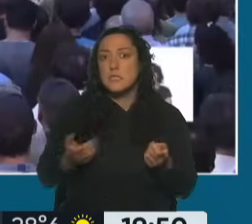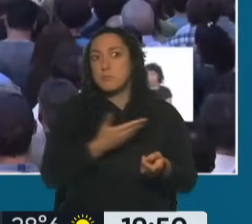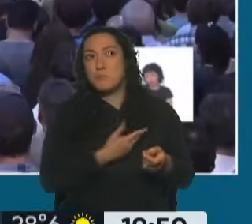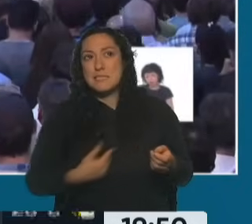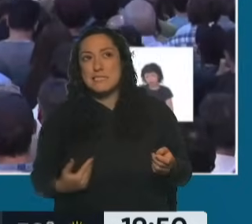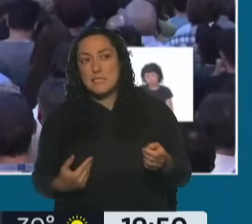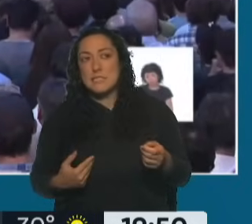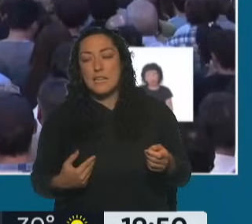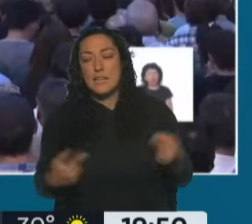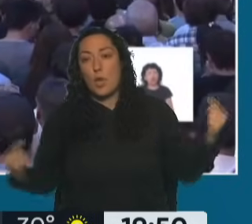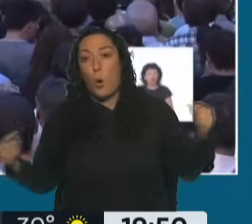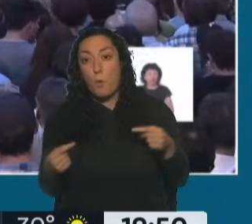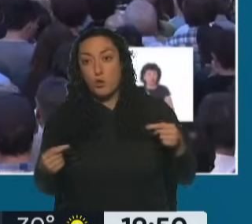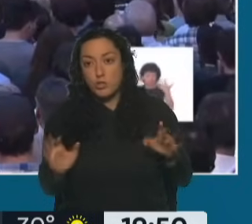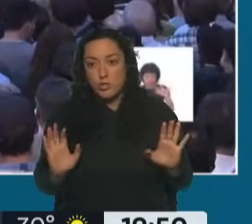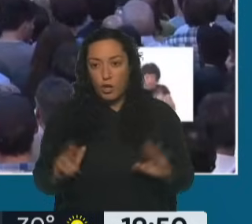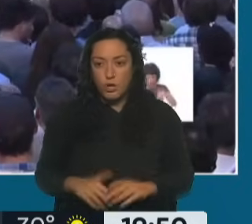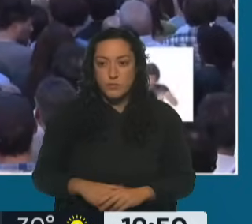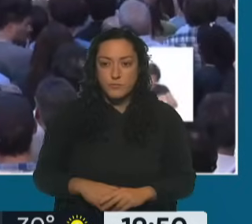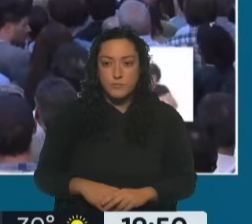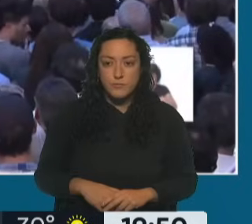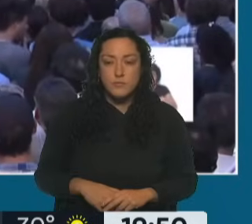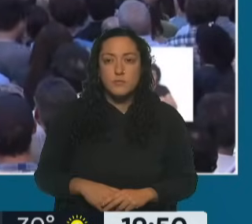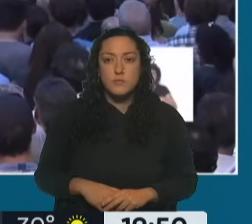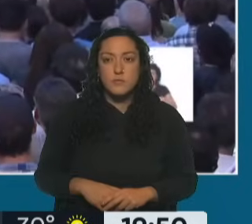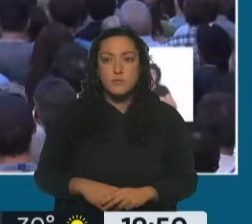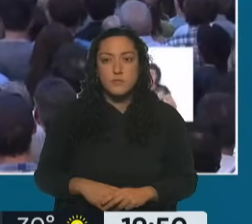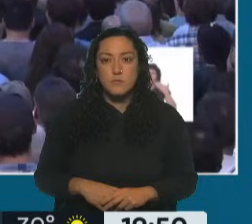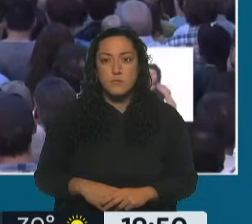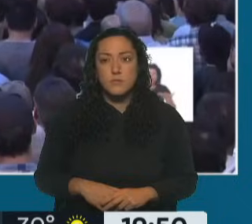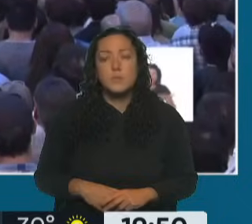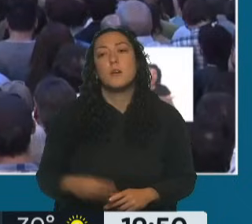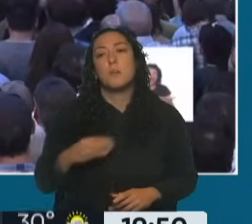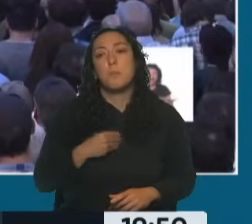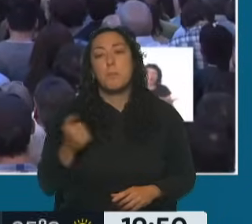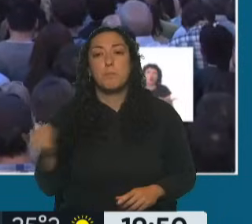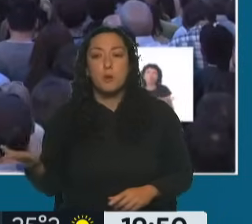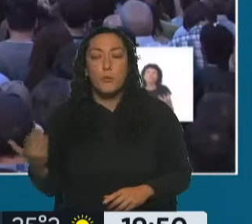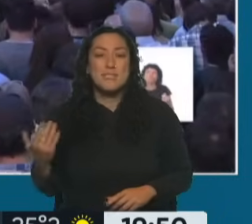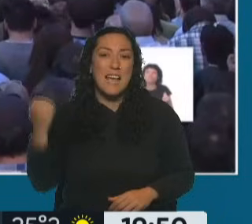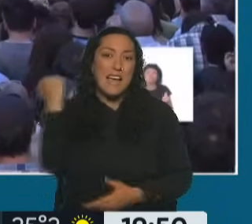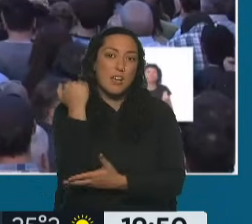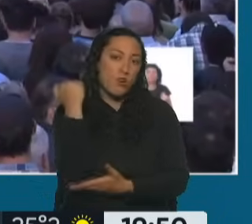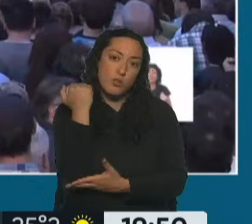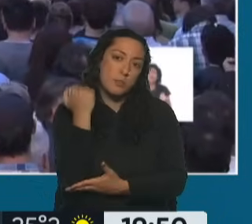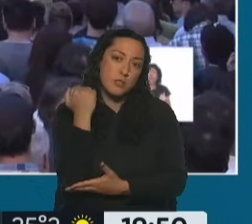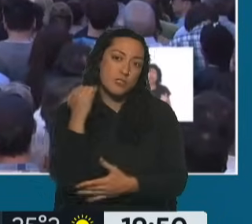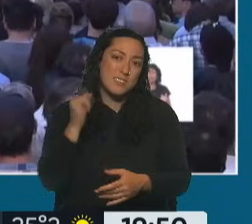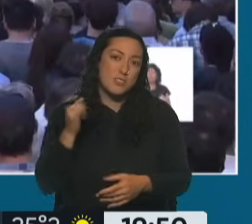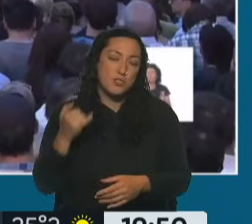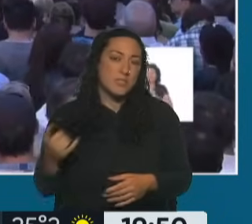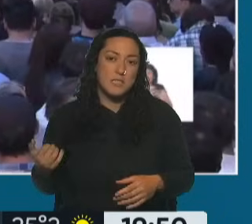presidente opositor a su línea política, una provincia que depende económicamente del poder